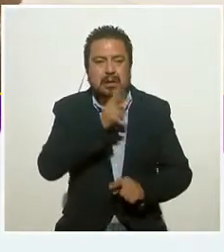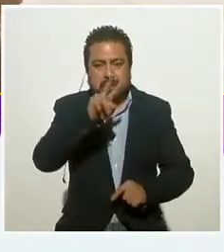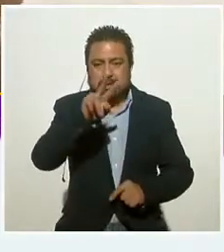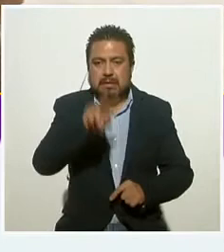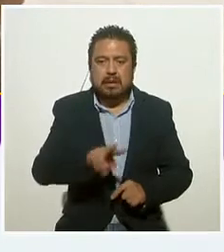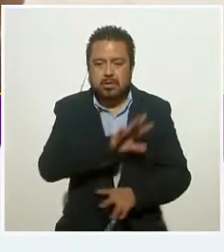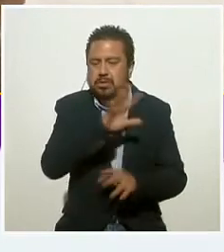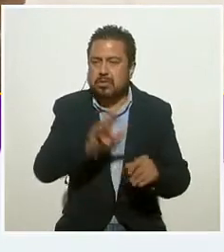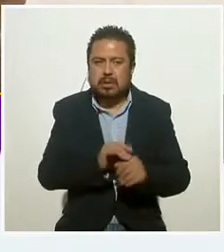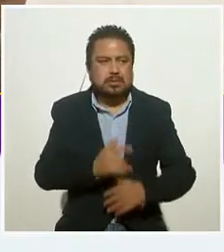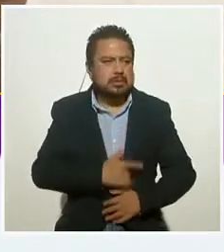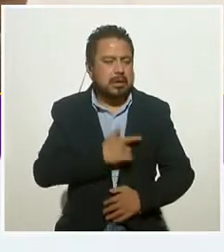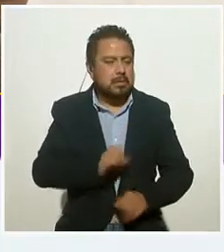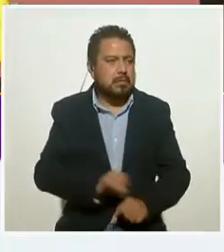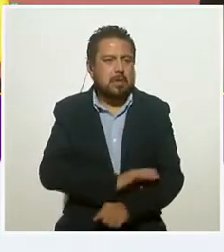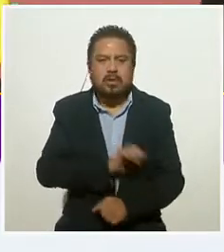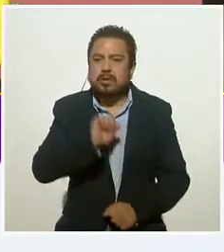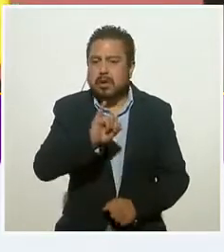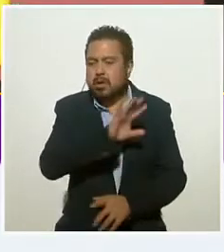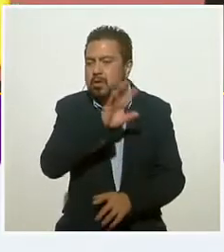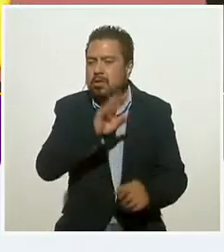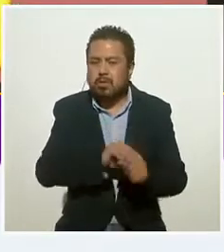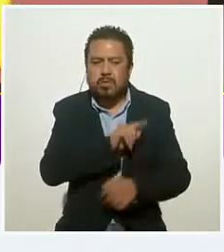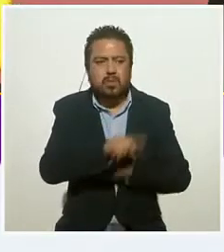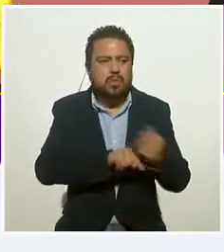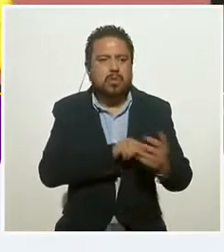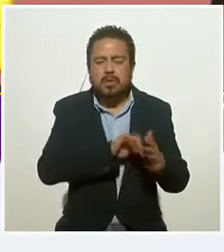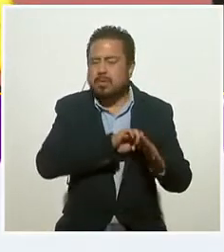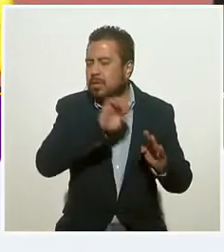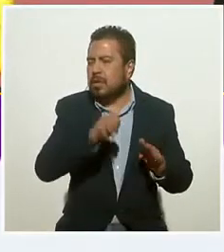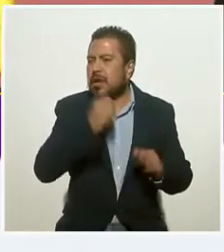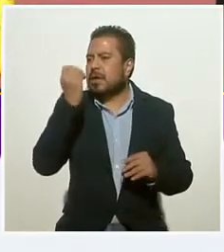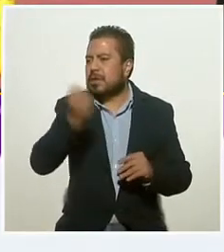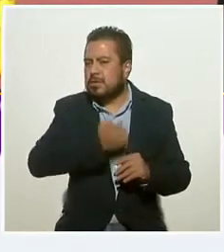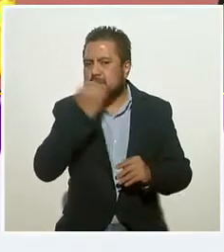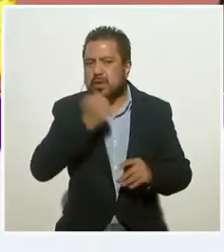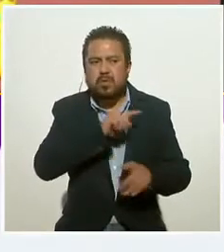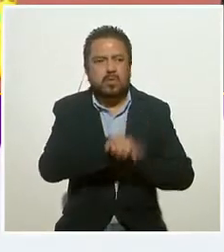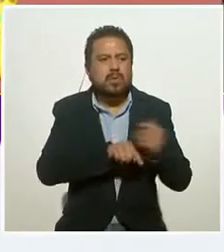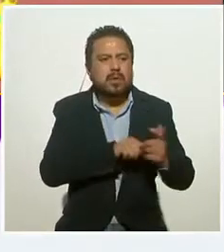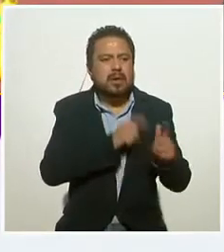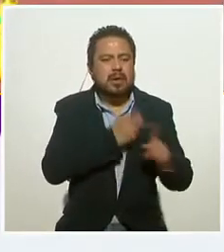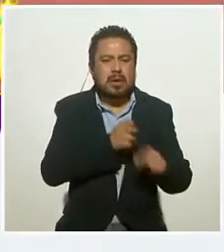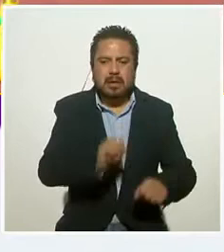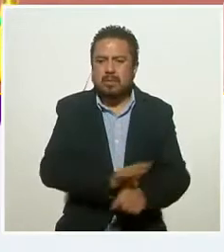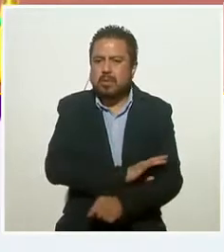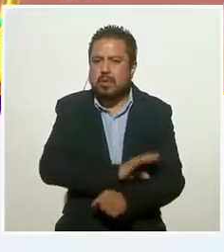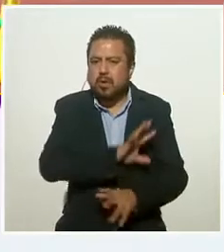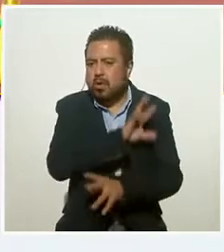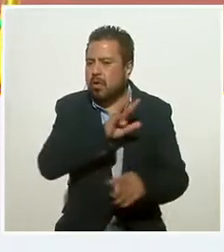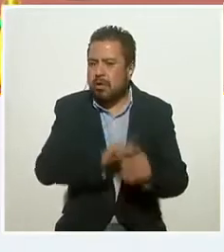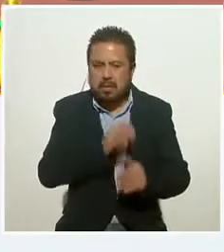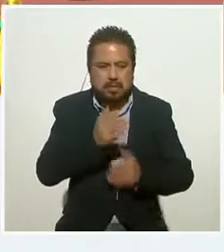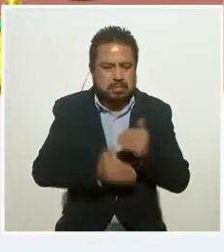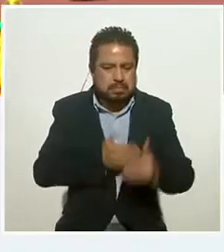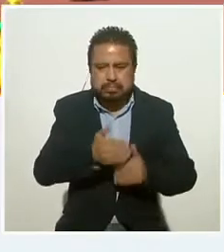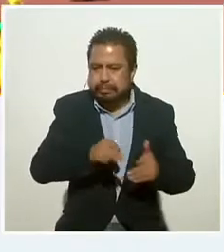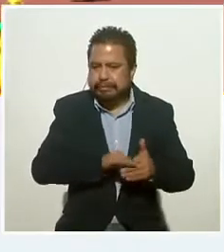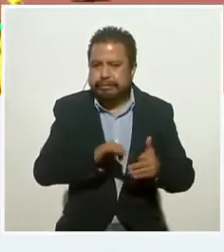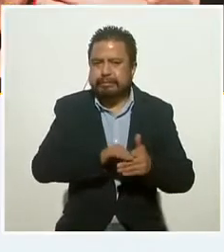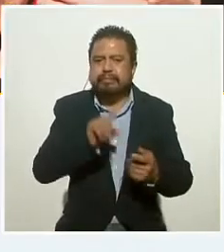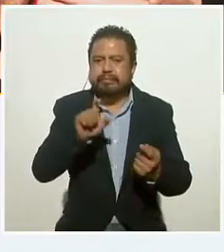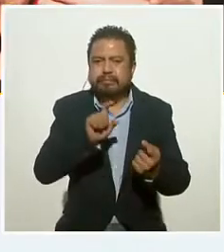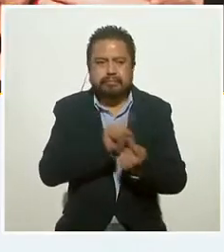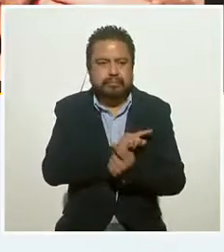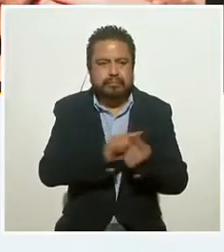todos sentimos emociones y en todos los espacios. Y por ejemplo en la escuela es un espacio emocional en todo momento. Cuando nos estamos